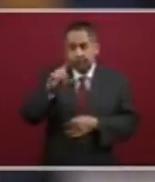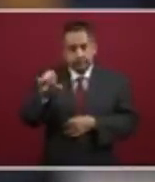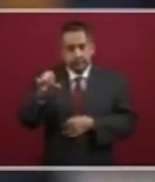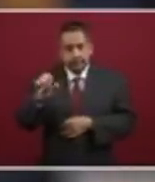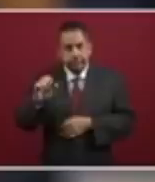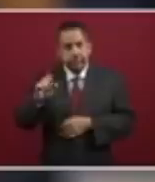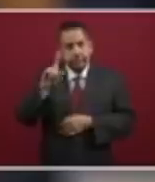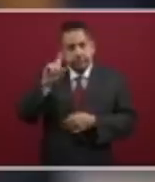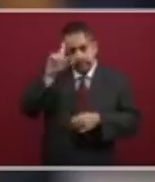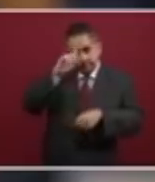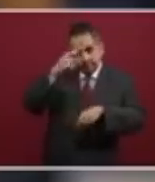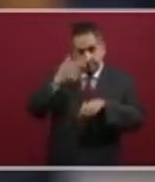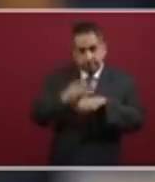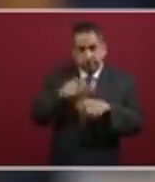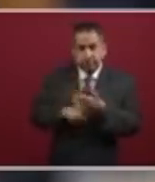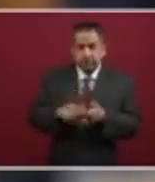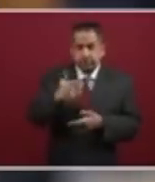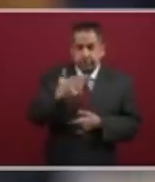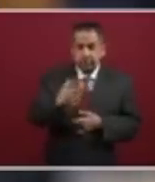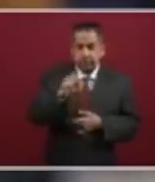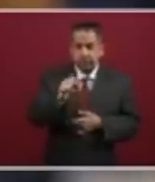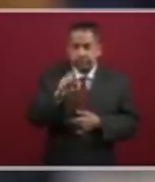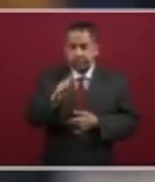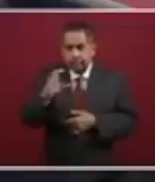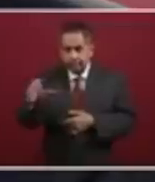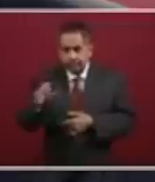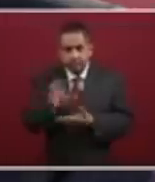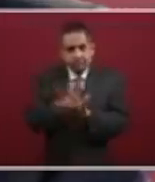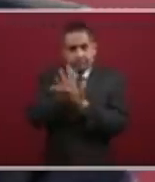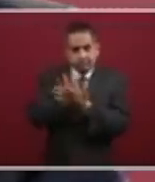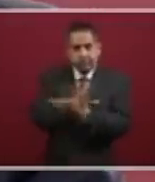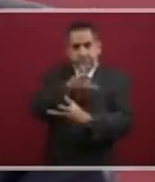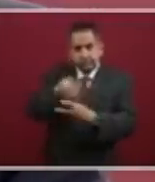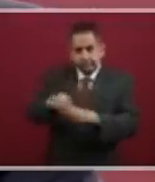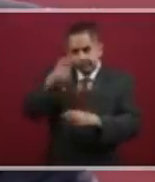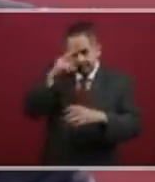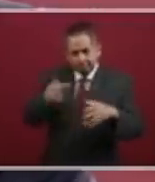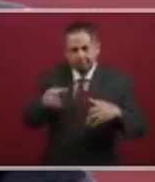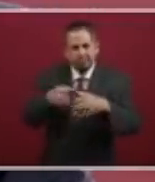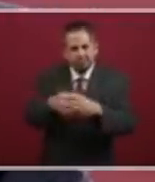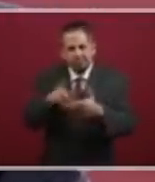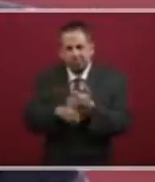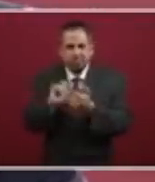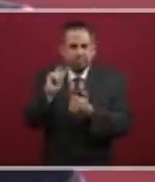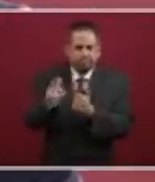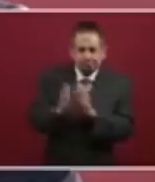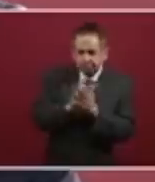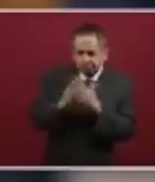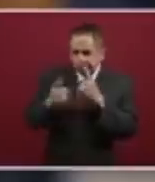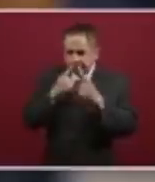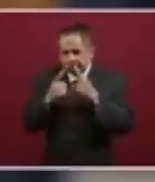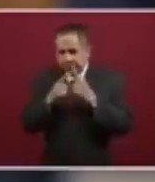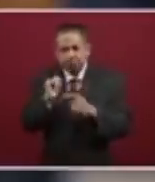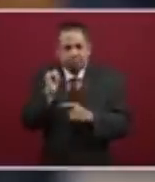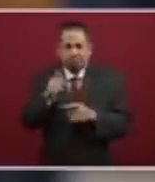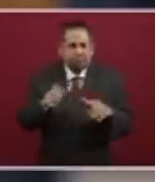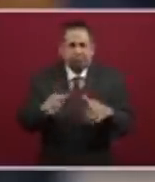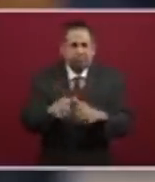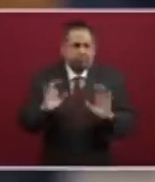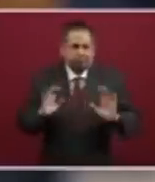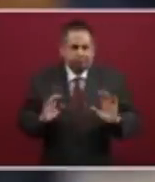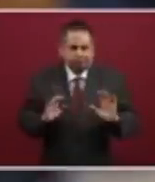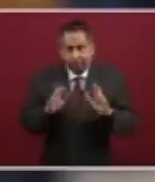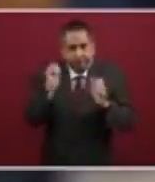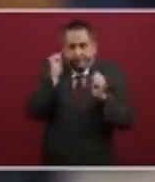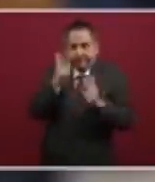de consejero de HSBC México, participó en las negociaciones de algún modo o aunque sea, no